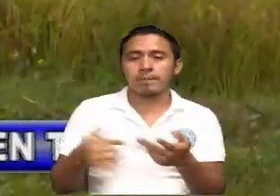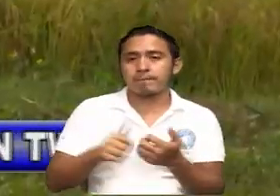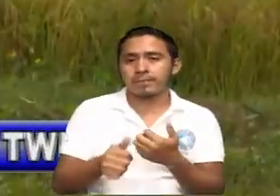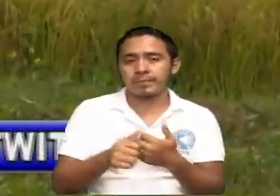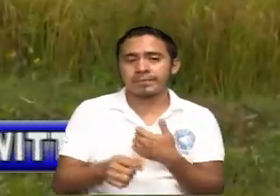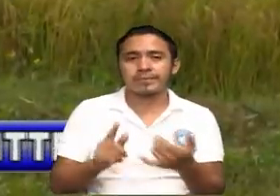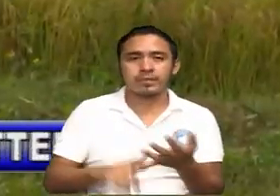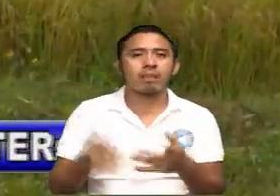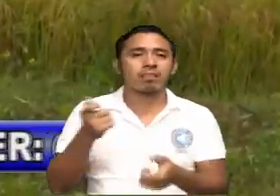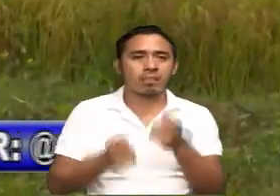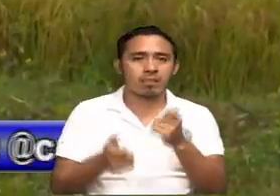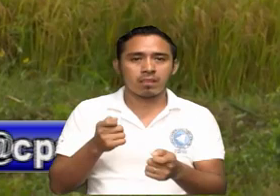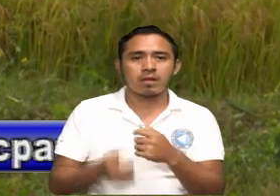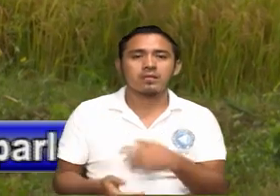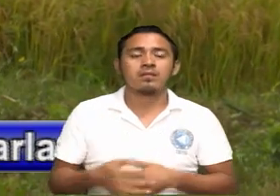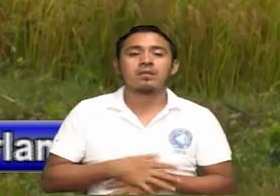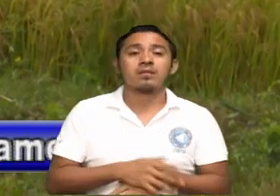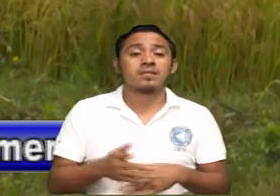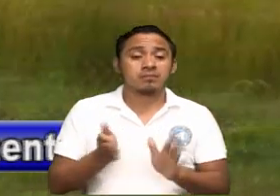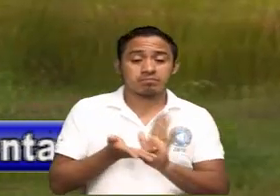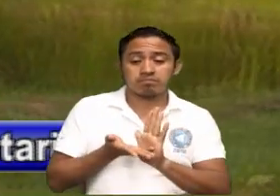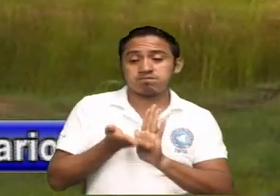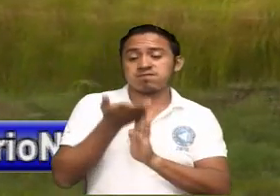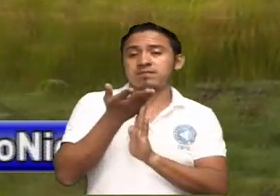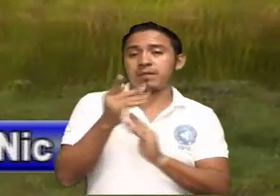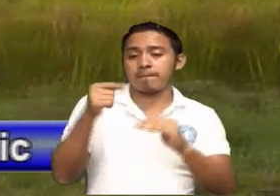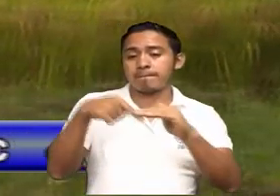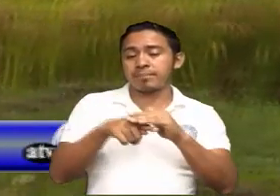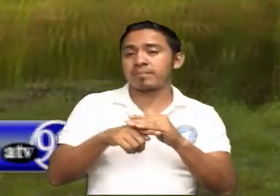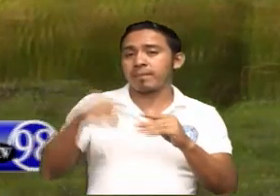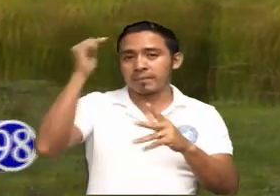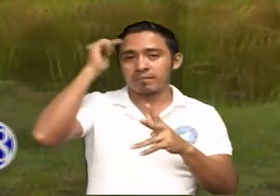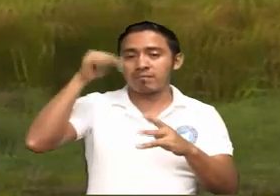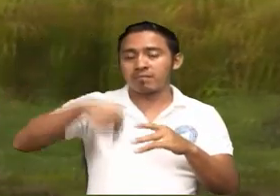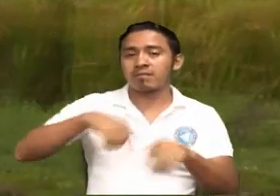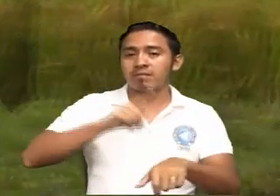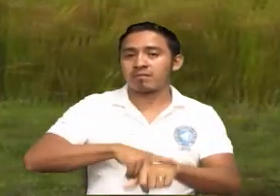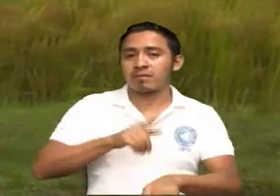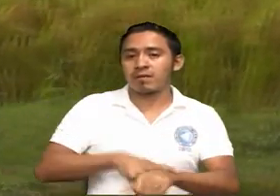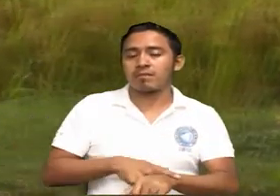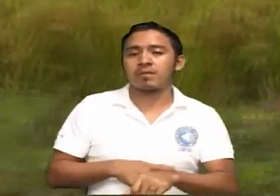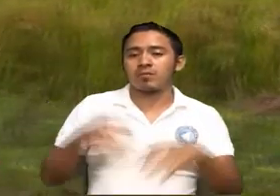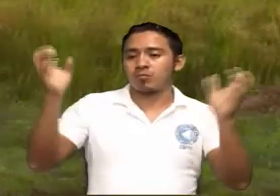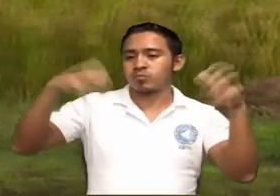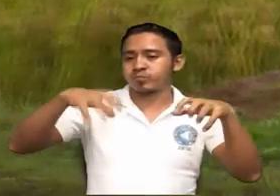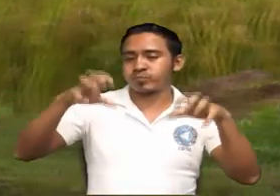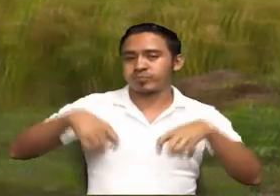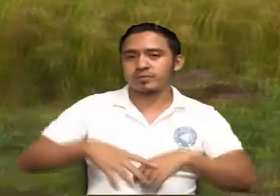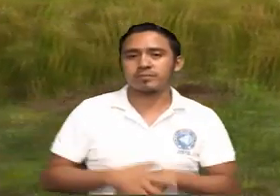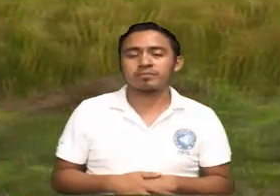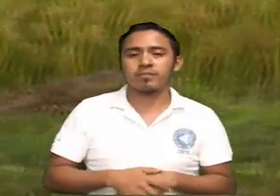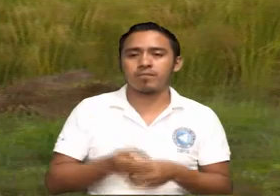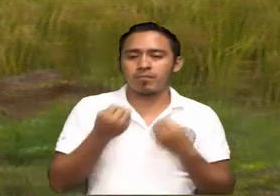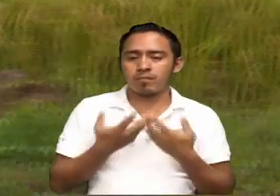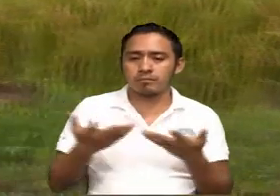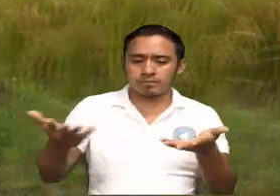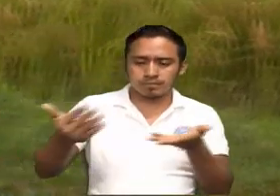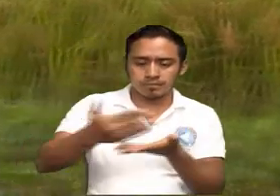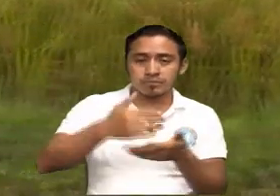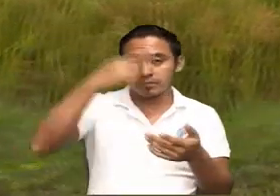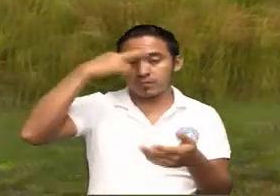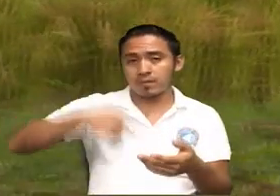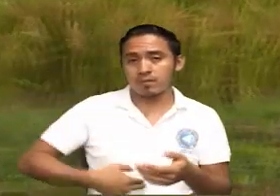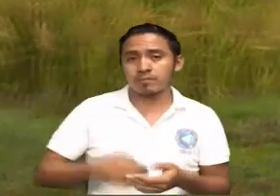productos lácteos, los cuales ya sobrepasan las metas establecidas para la temporada del actual invierno. Los datos fueron brindados por el titular